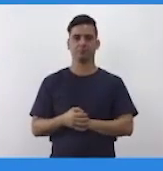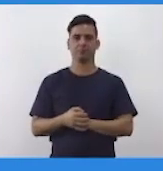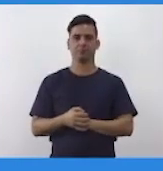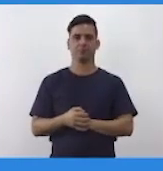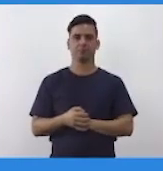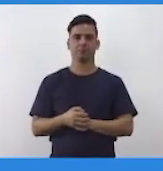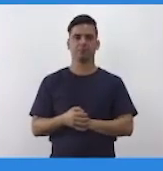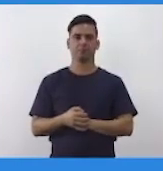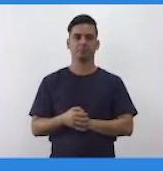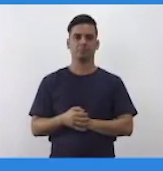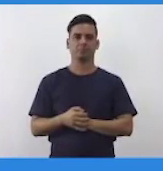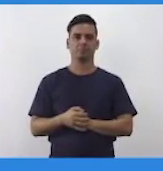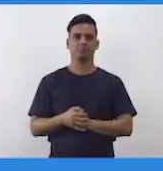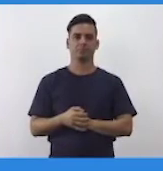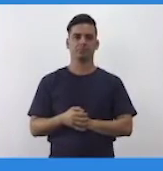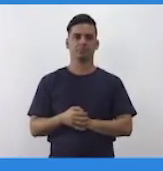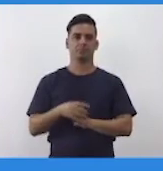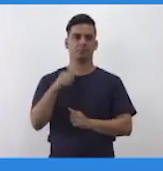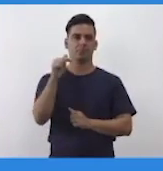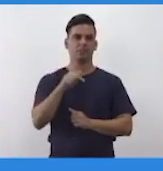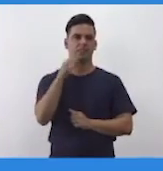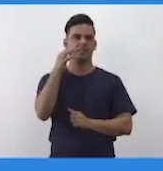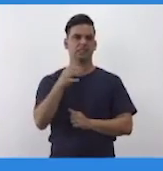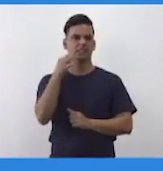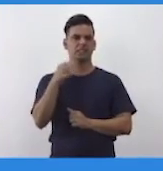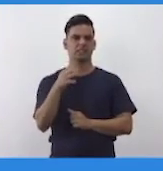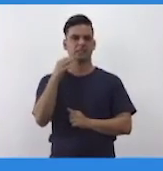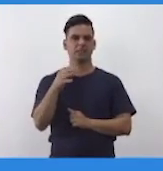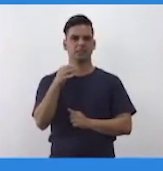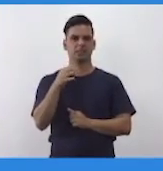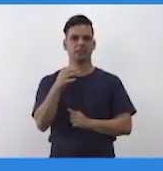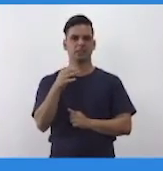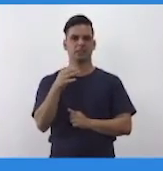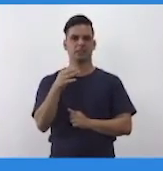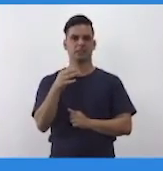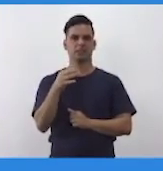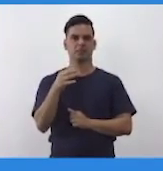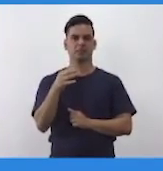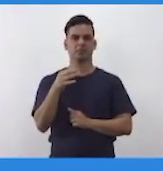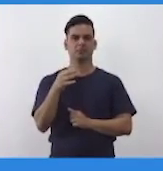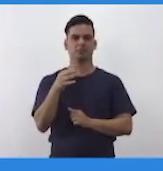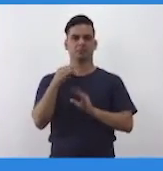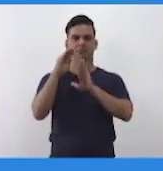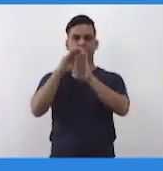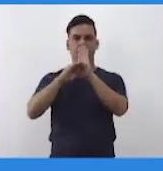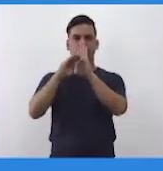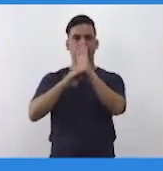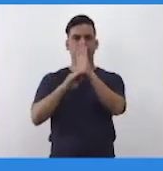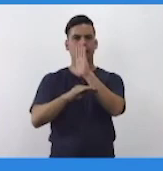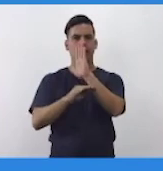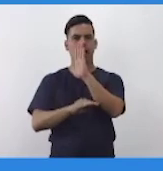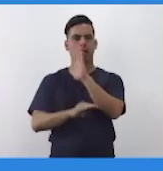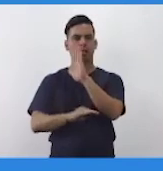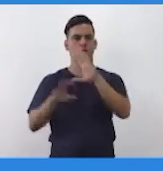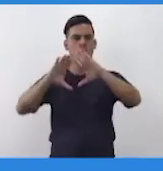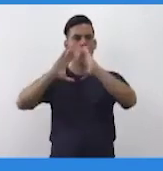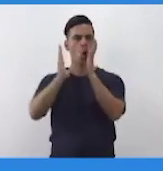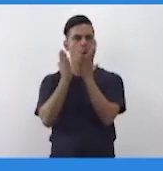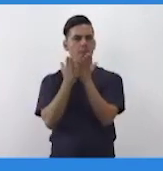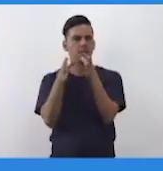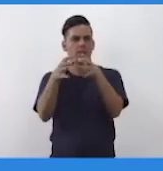ocurre una degradación completa del compuesto orgánico inicial,